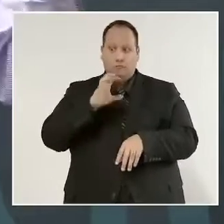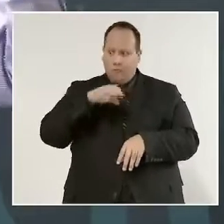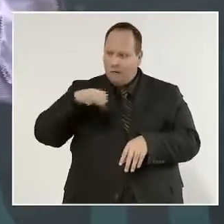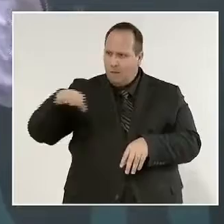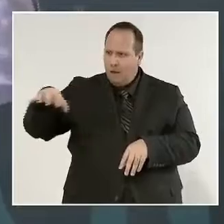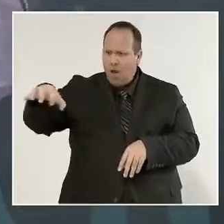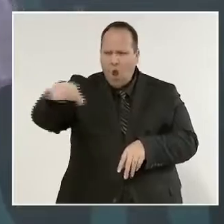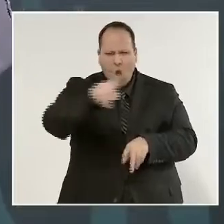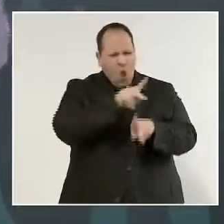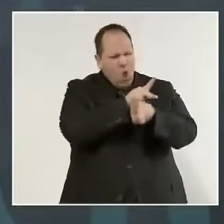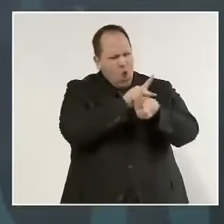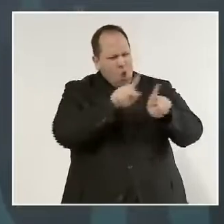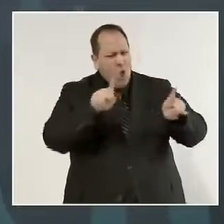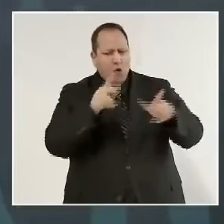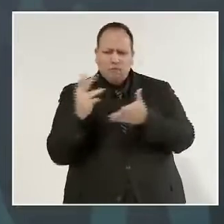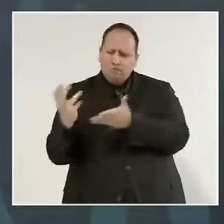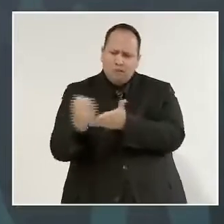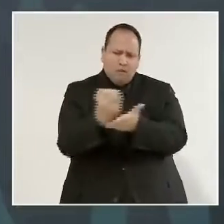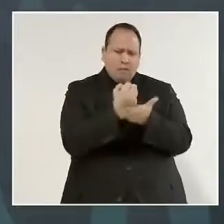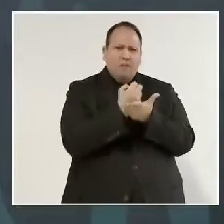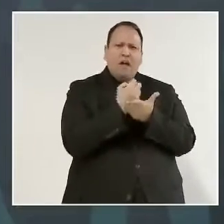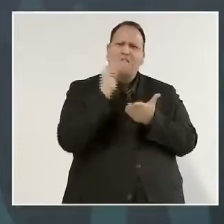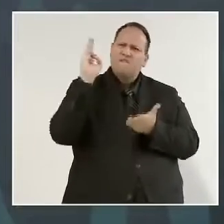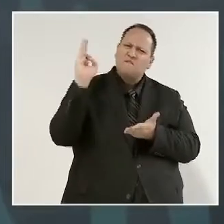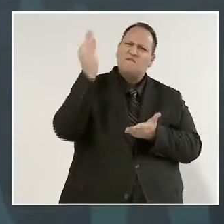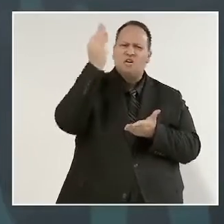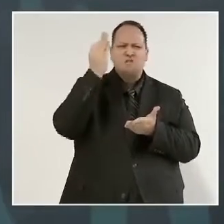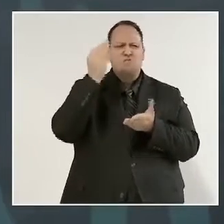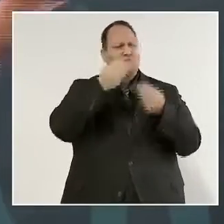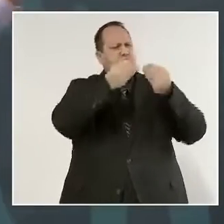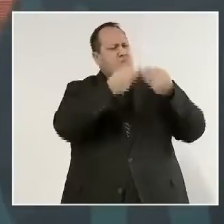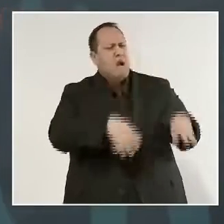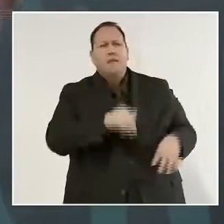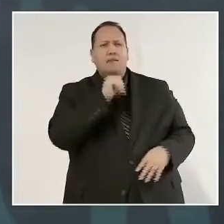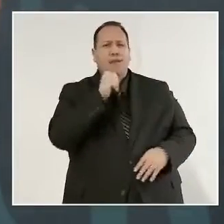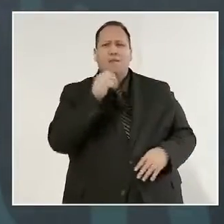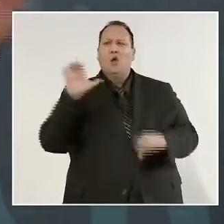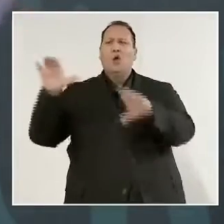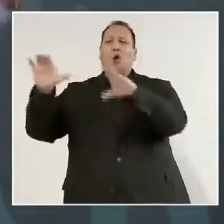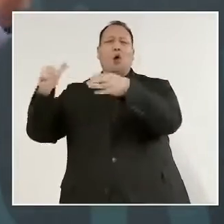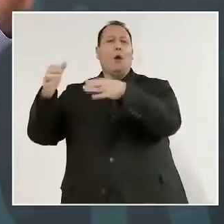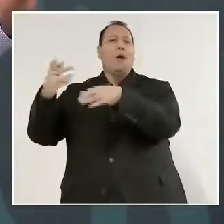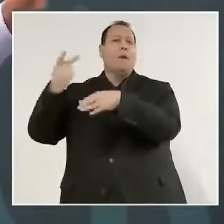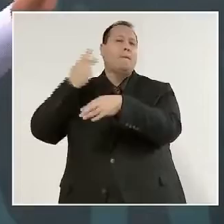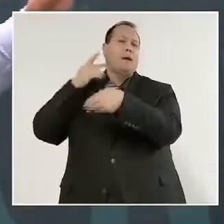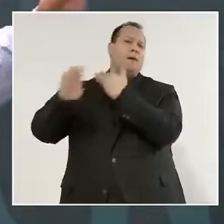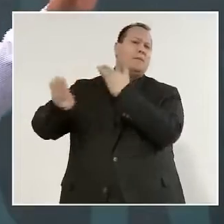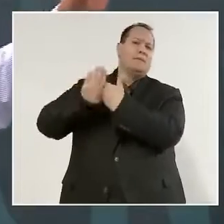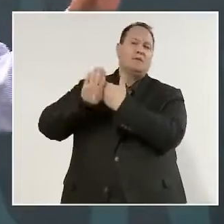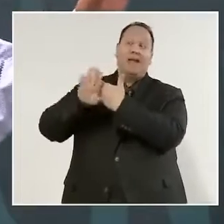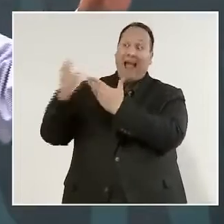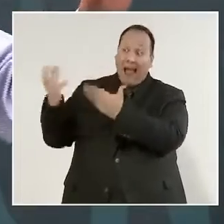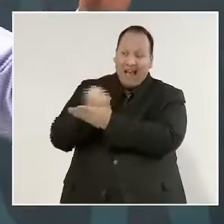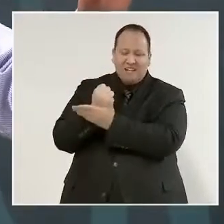distrito electoral federal. No ganaron los conservadores